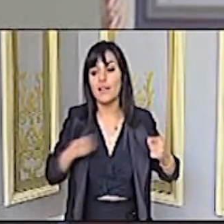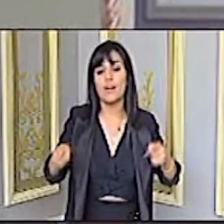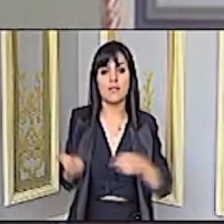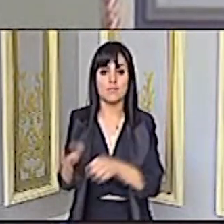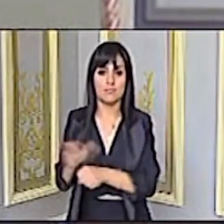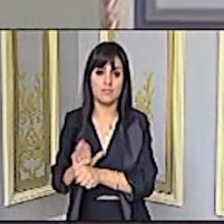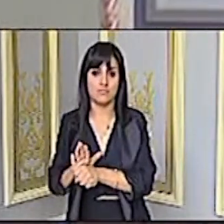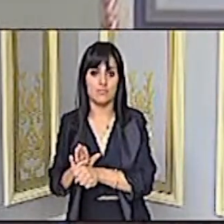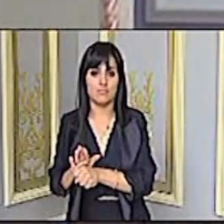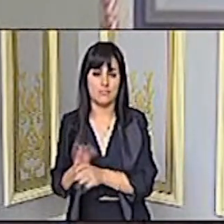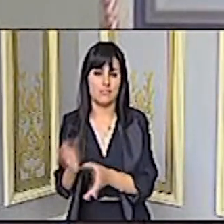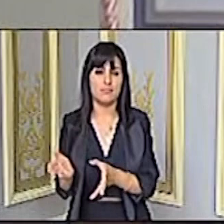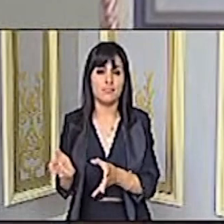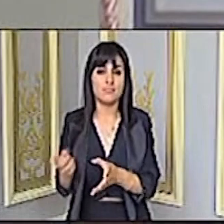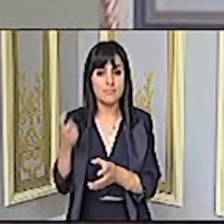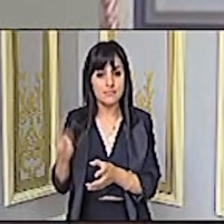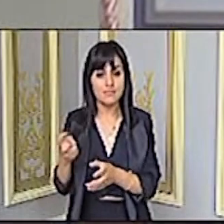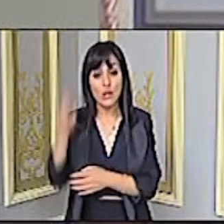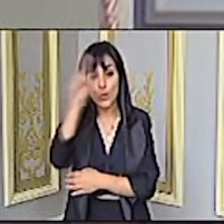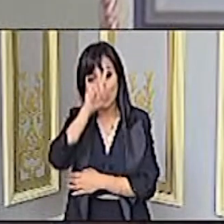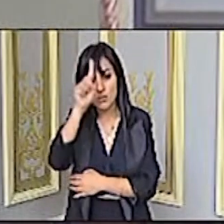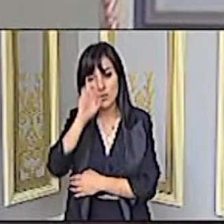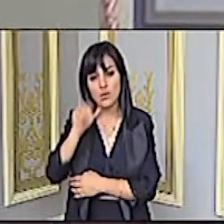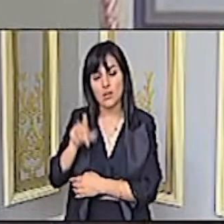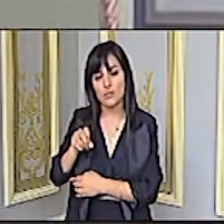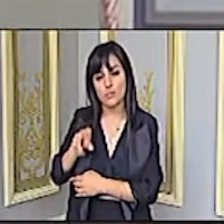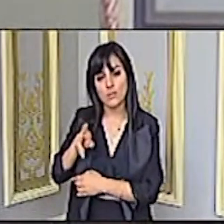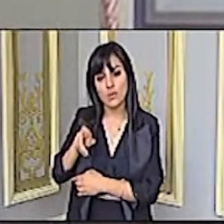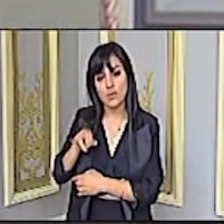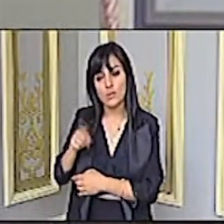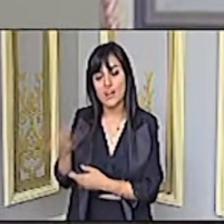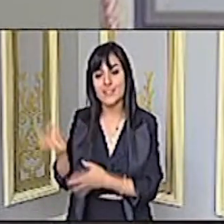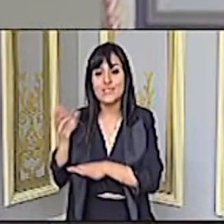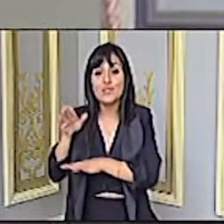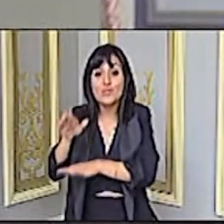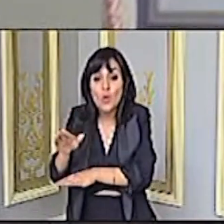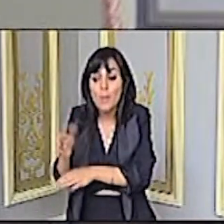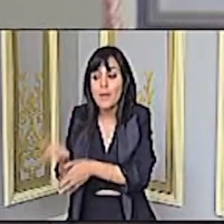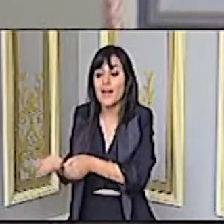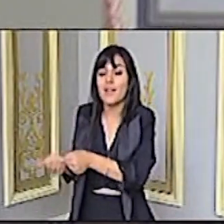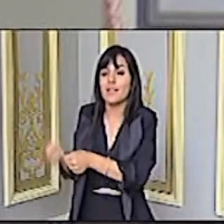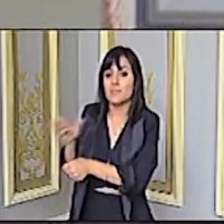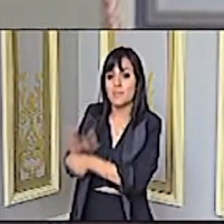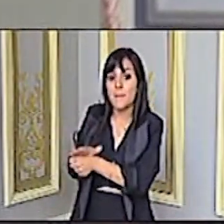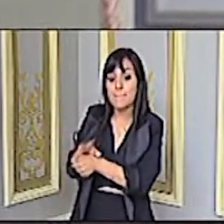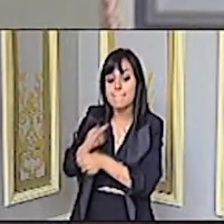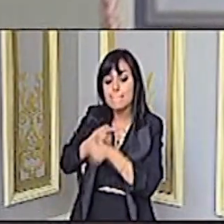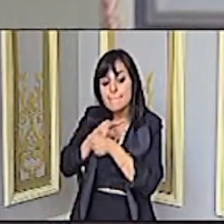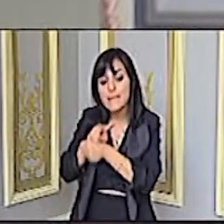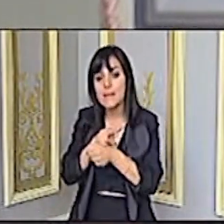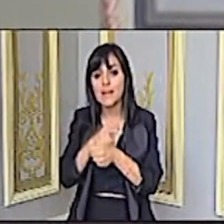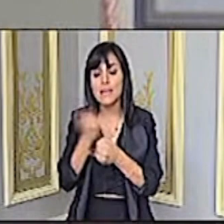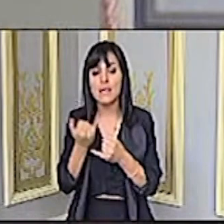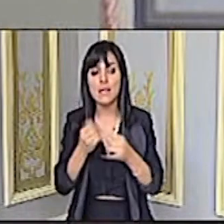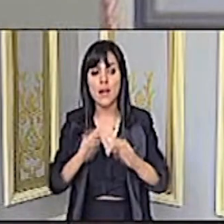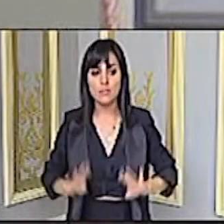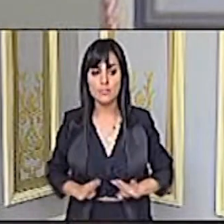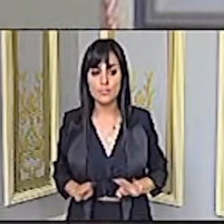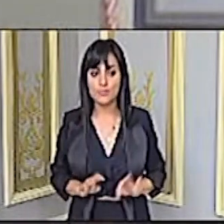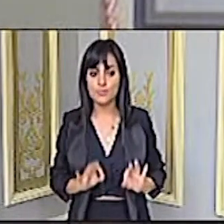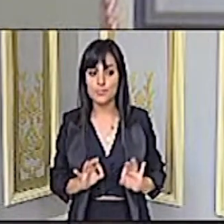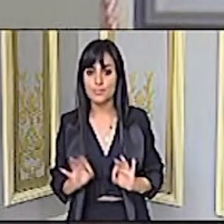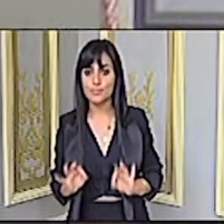manera que precisan las funciones del Consejo de la Judicatura respecto de la administración, vigilancia y disciplina del Poder